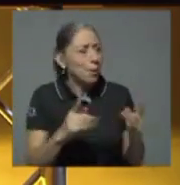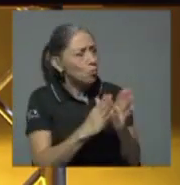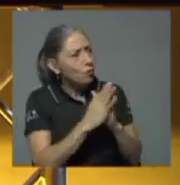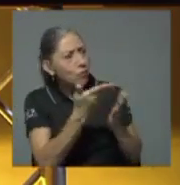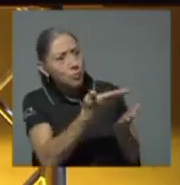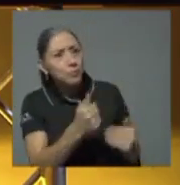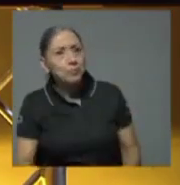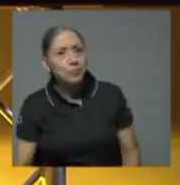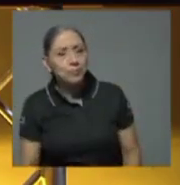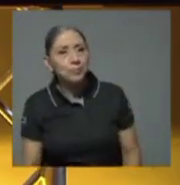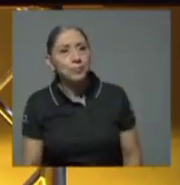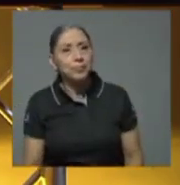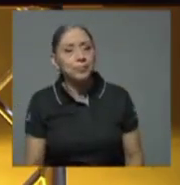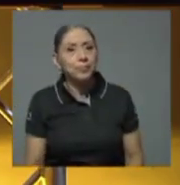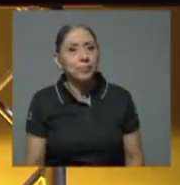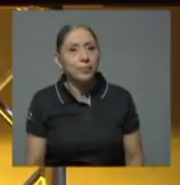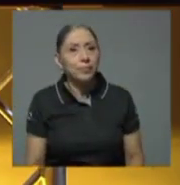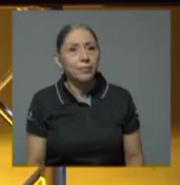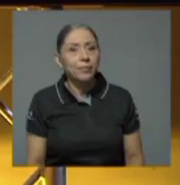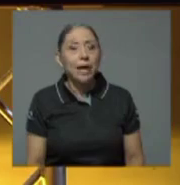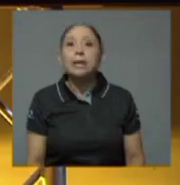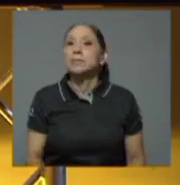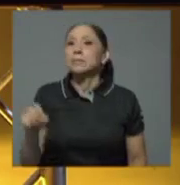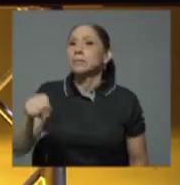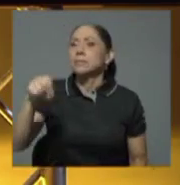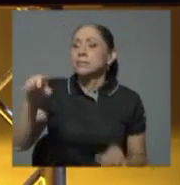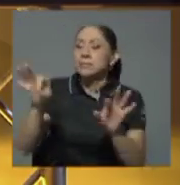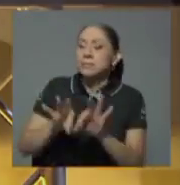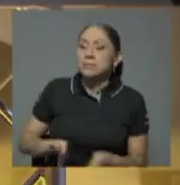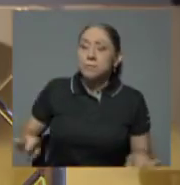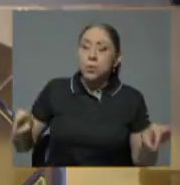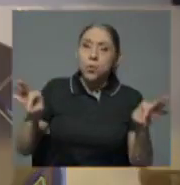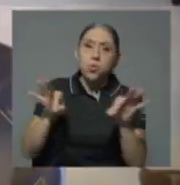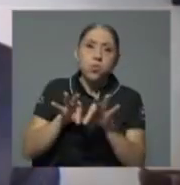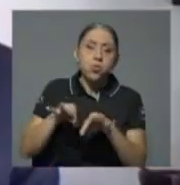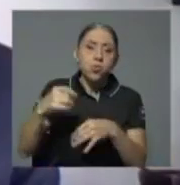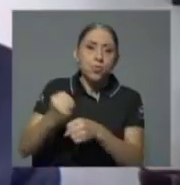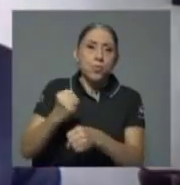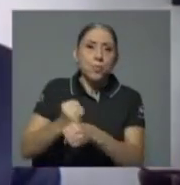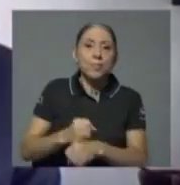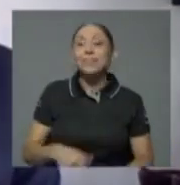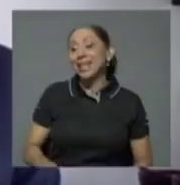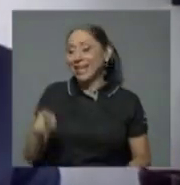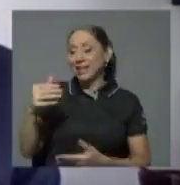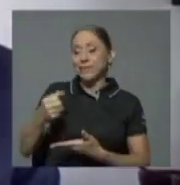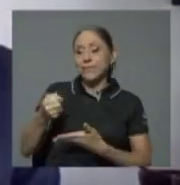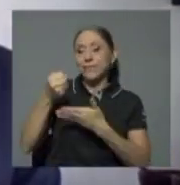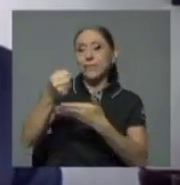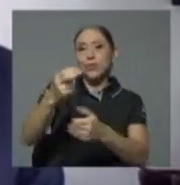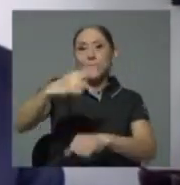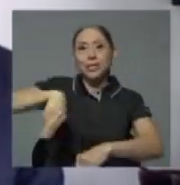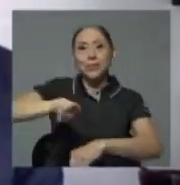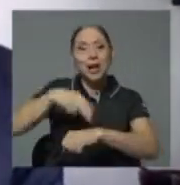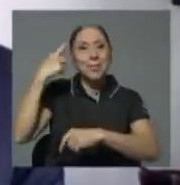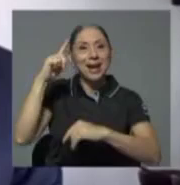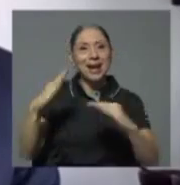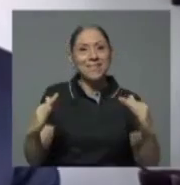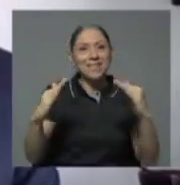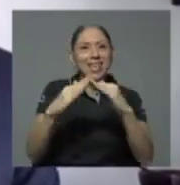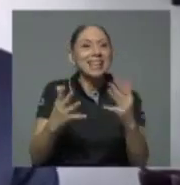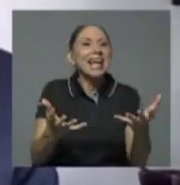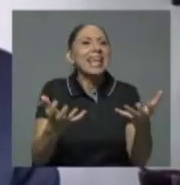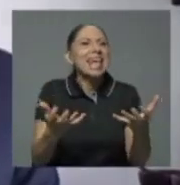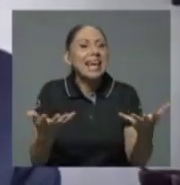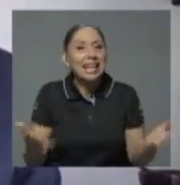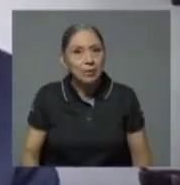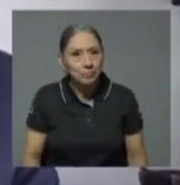Gerardo. Y destacable la tarea. Bueno, aquí el Fondo Nacional para la Vivienda lo que busca es juntar distintas